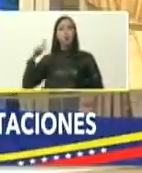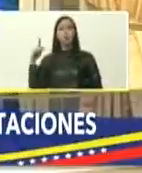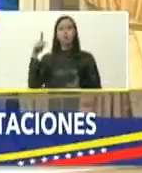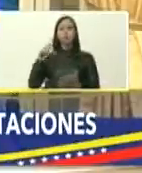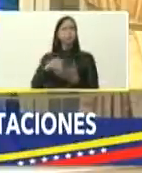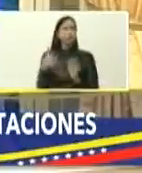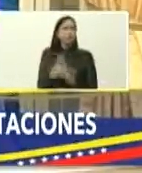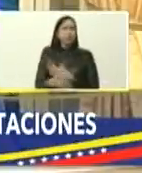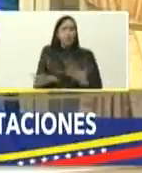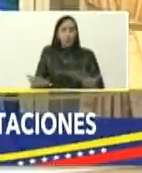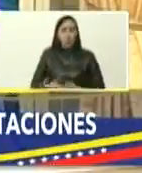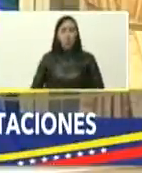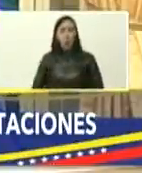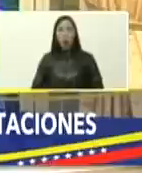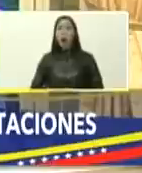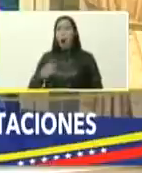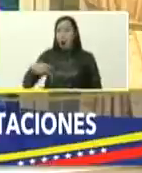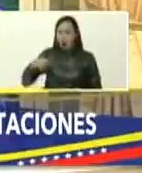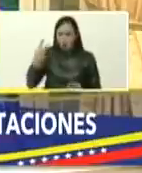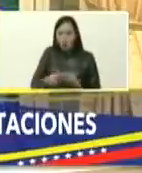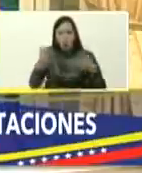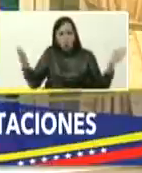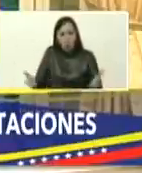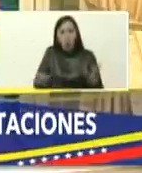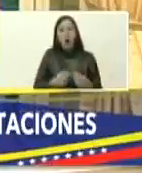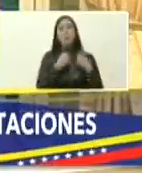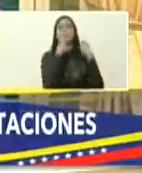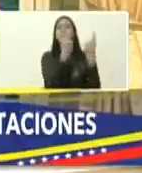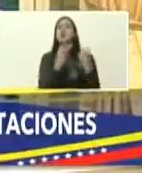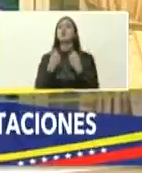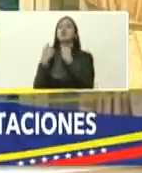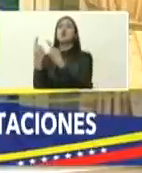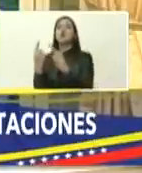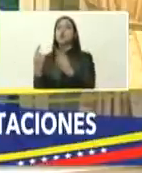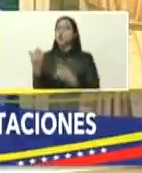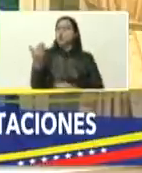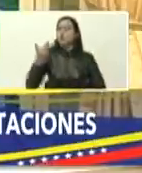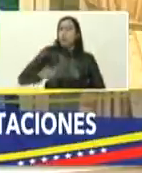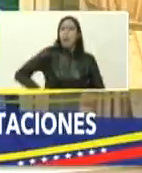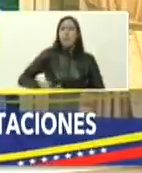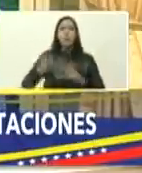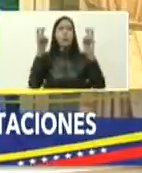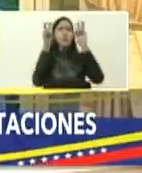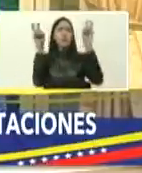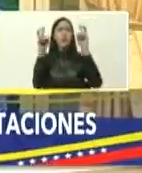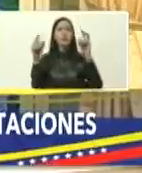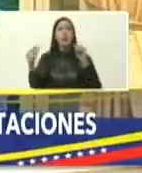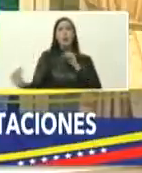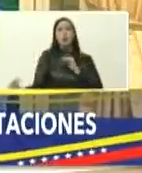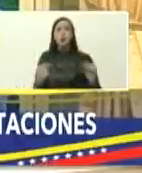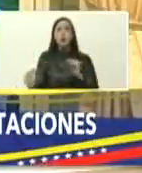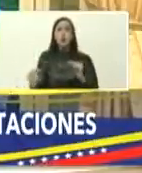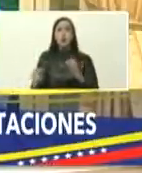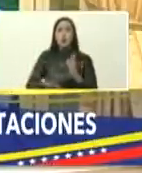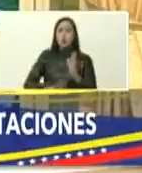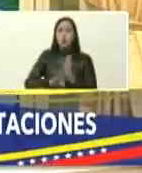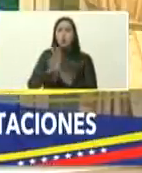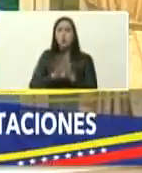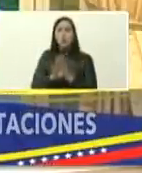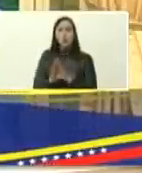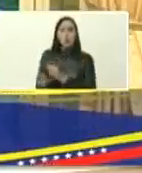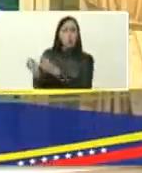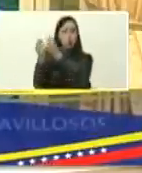dedicados a crear la vocación exportadora, sumamente importante para el desarrollo de una